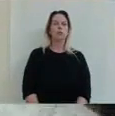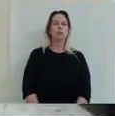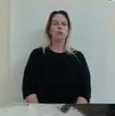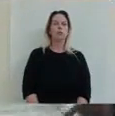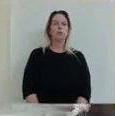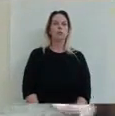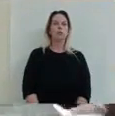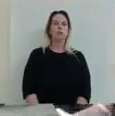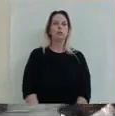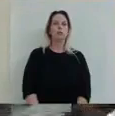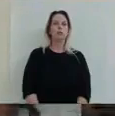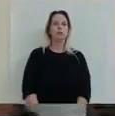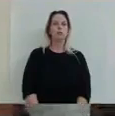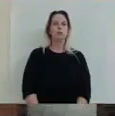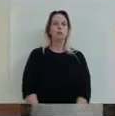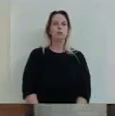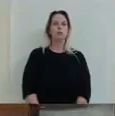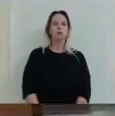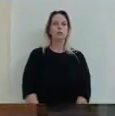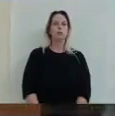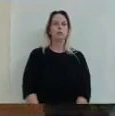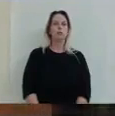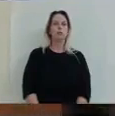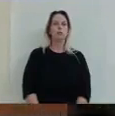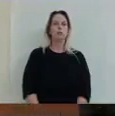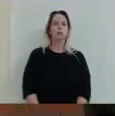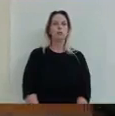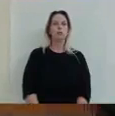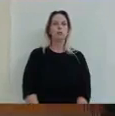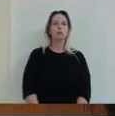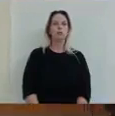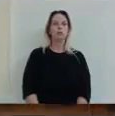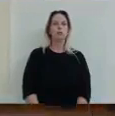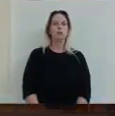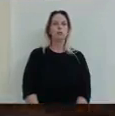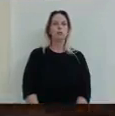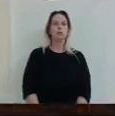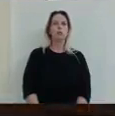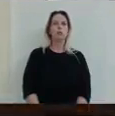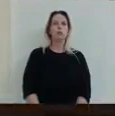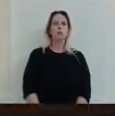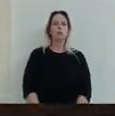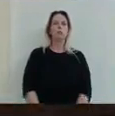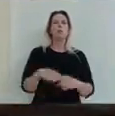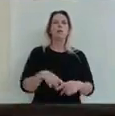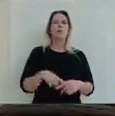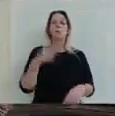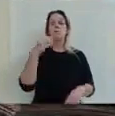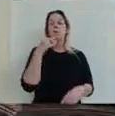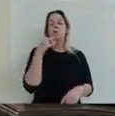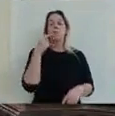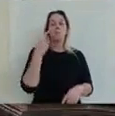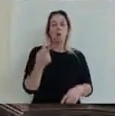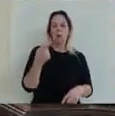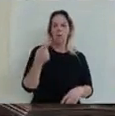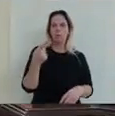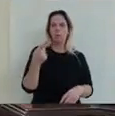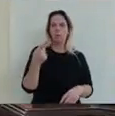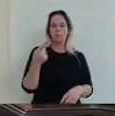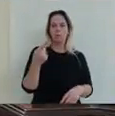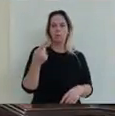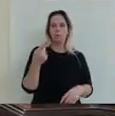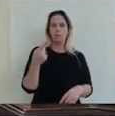que esto también ya fue un pedido que fue atendido, así que voy a